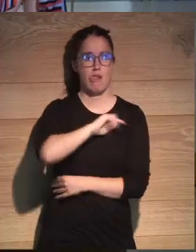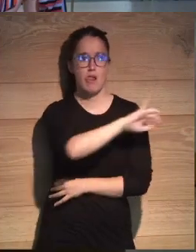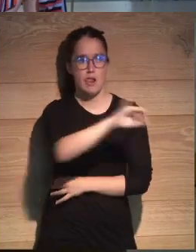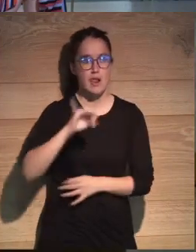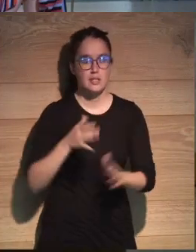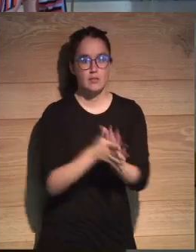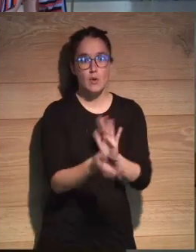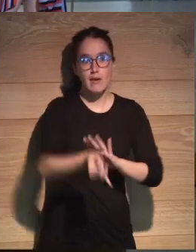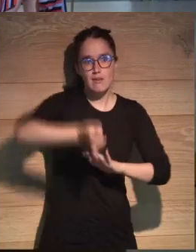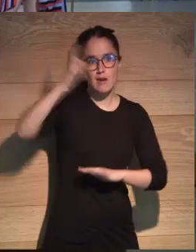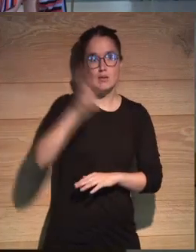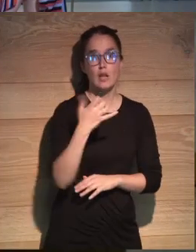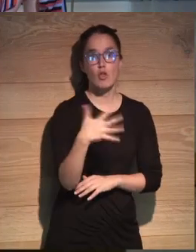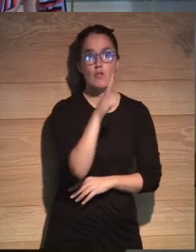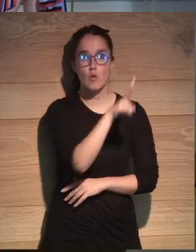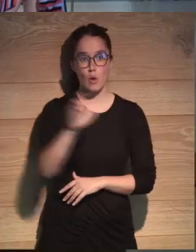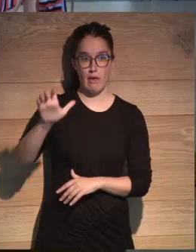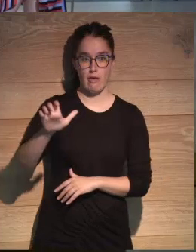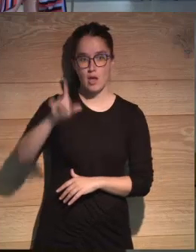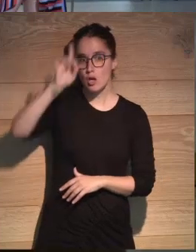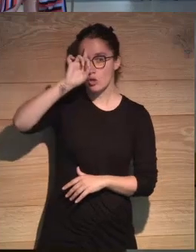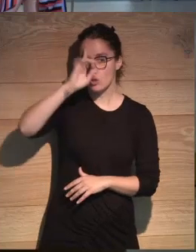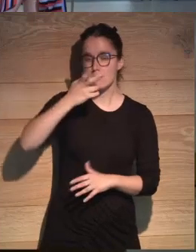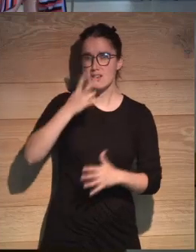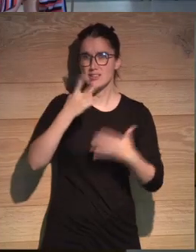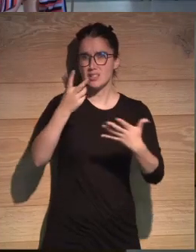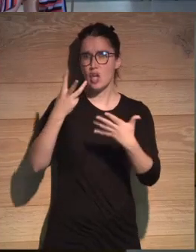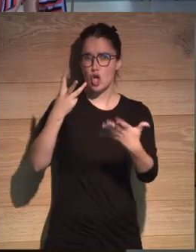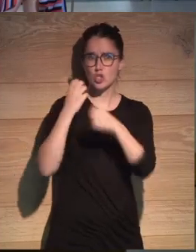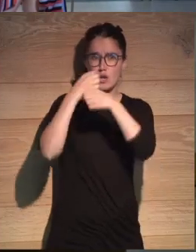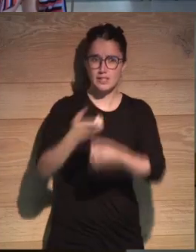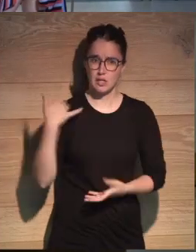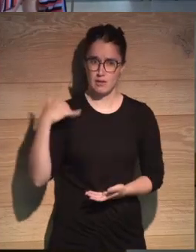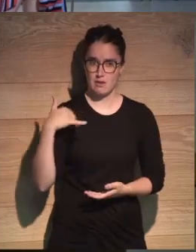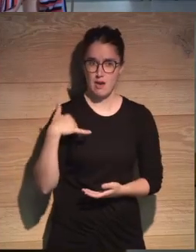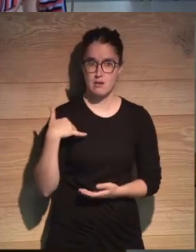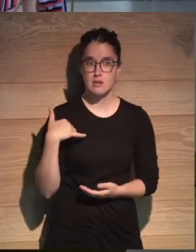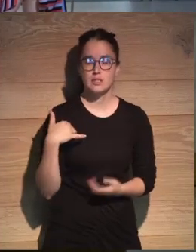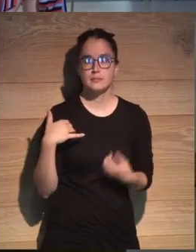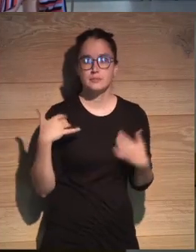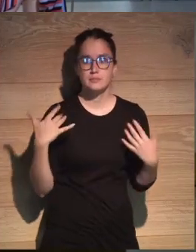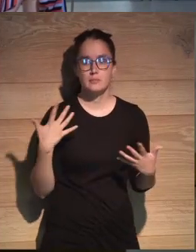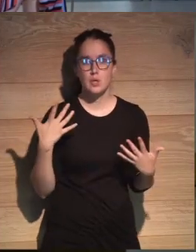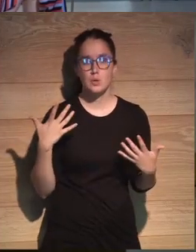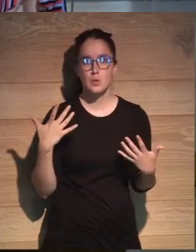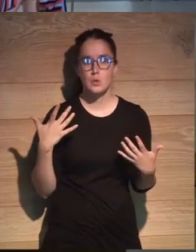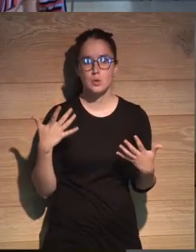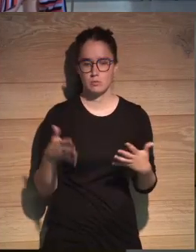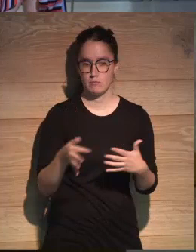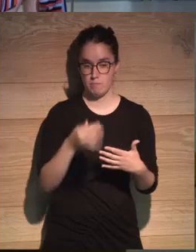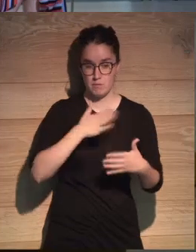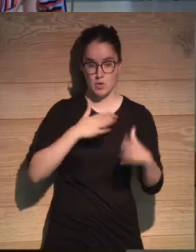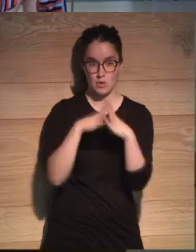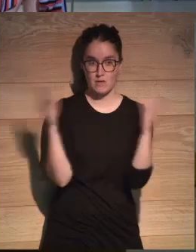una iniciativa que parte de la Unión Europea, que no sé si vamos para la 7ª o 8ª edición, por ahí va la cosa, pero que en la que era y sigue siendo